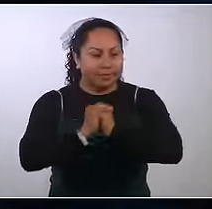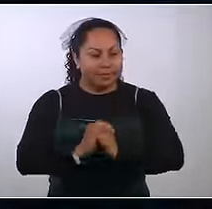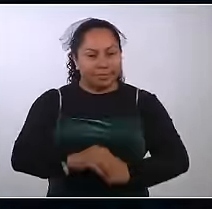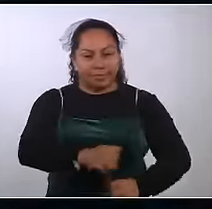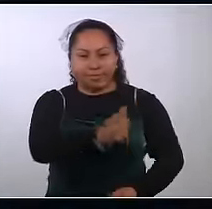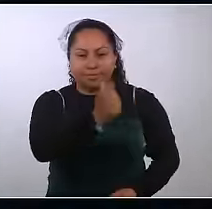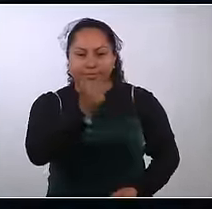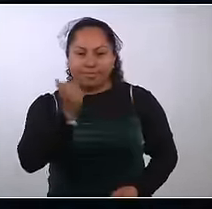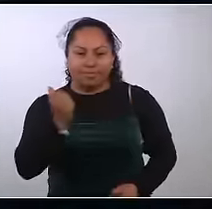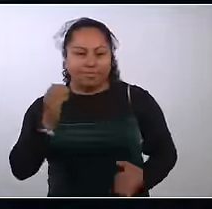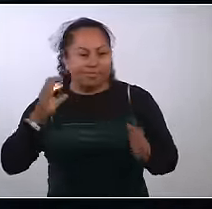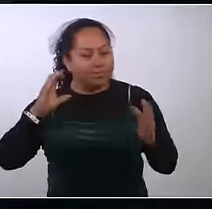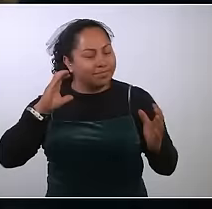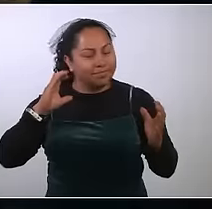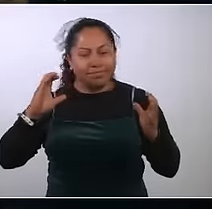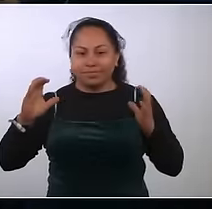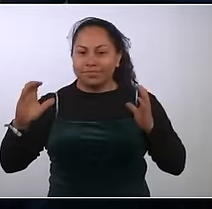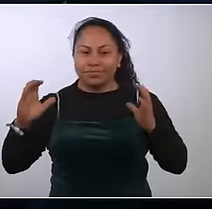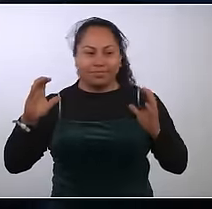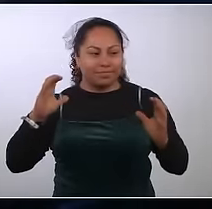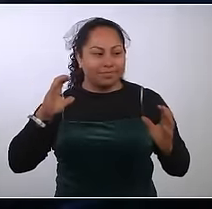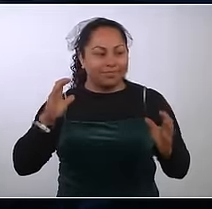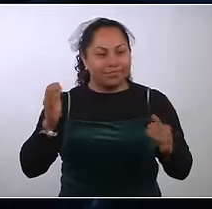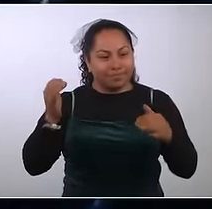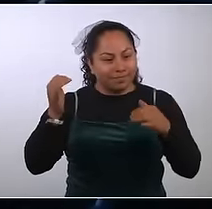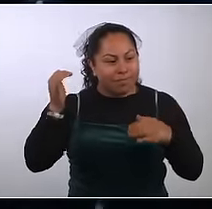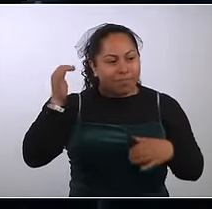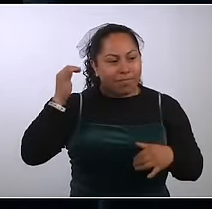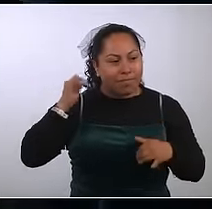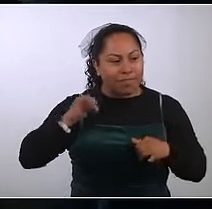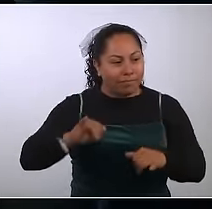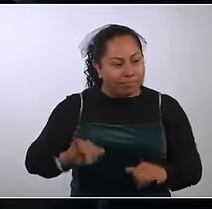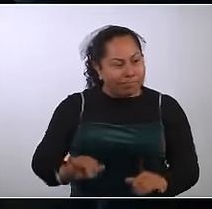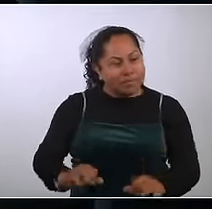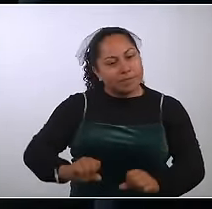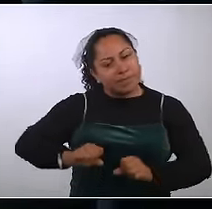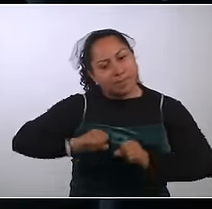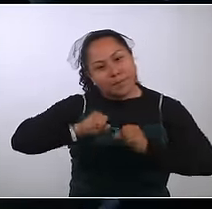tú, en ti está el poder.